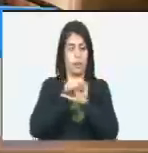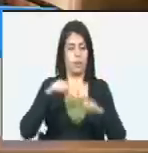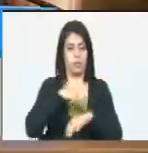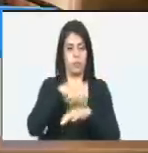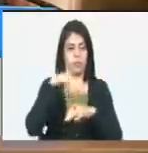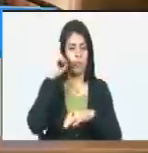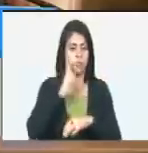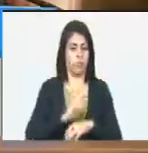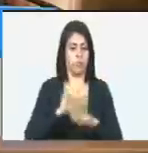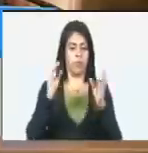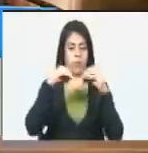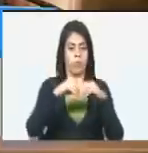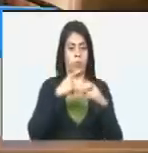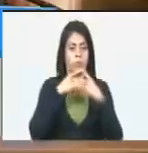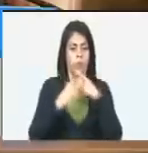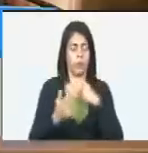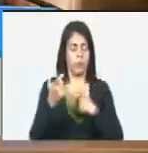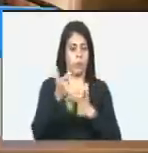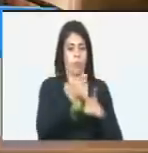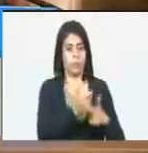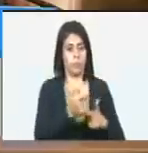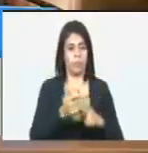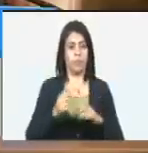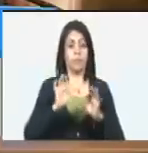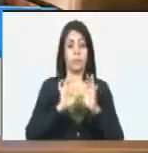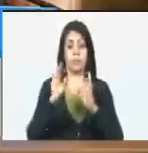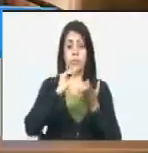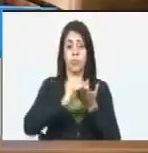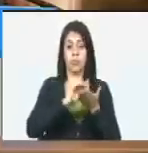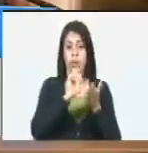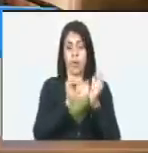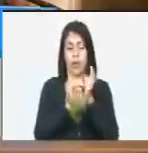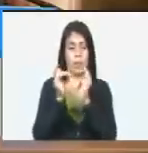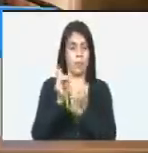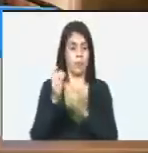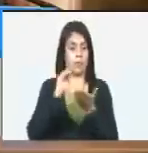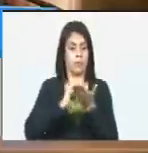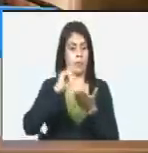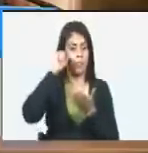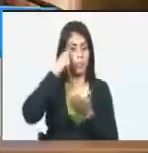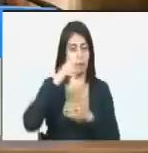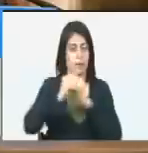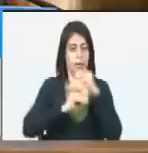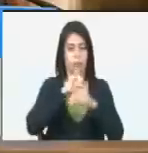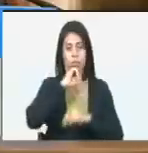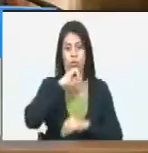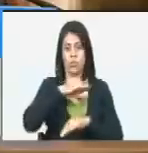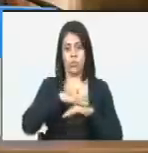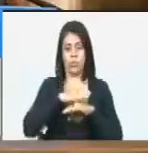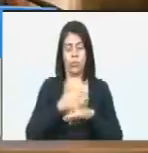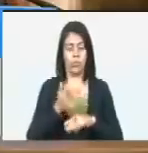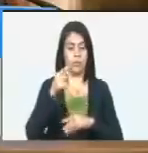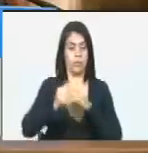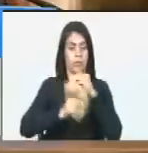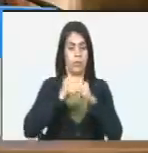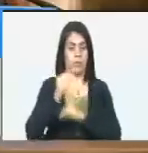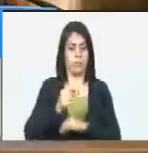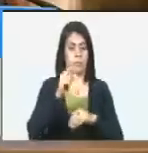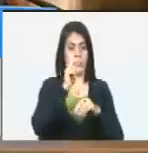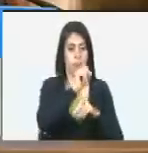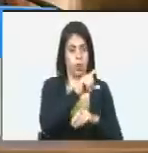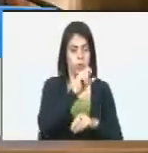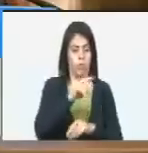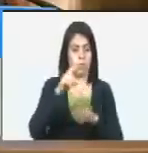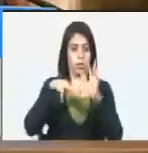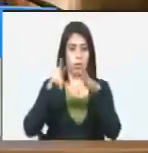en Armas y de la Revolución de Abril, rememorando los hechos históricos ocurridos durante los días 11, 12 y 13